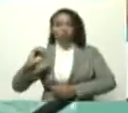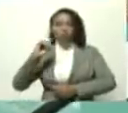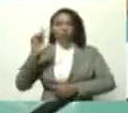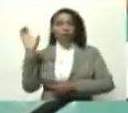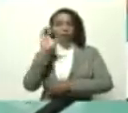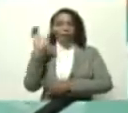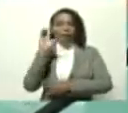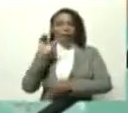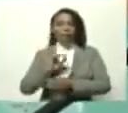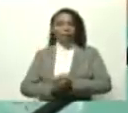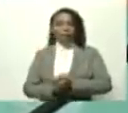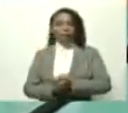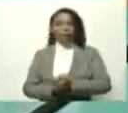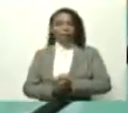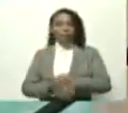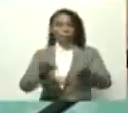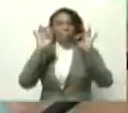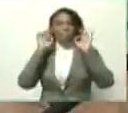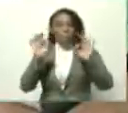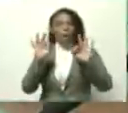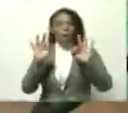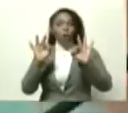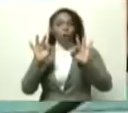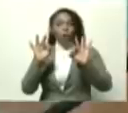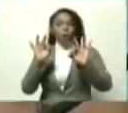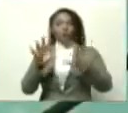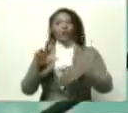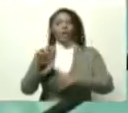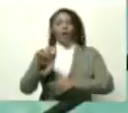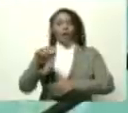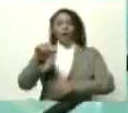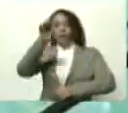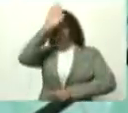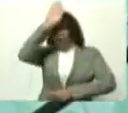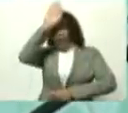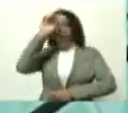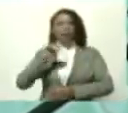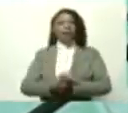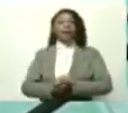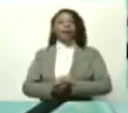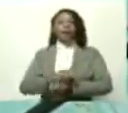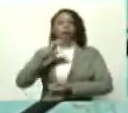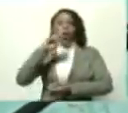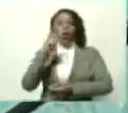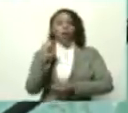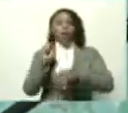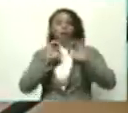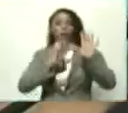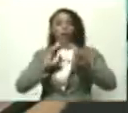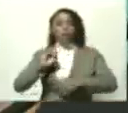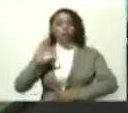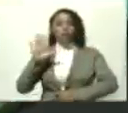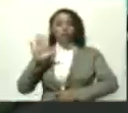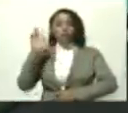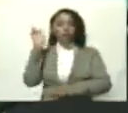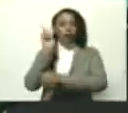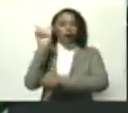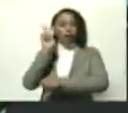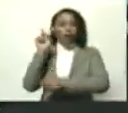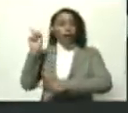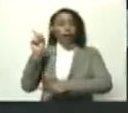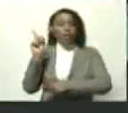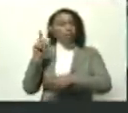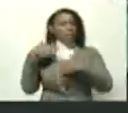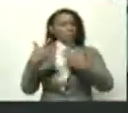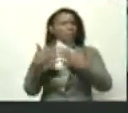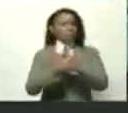de Caracas, específicamente en las localidades de La Vega, en las localidades de la Cota 905 y del Valle, era una